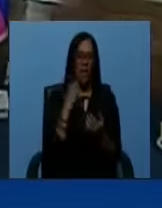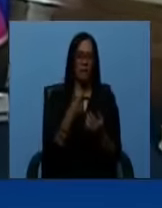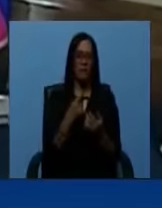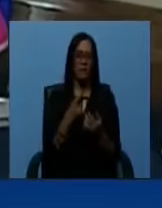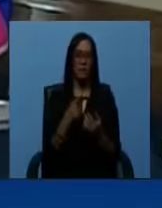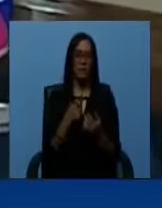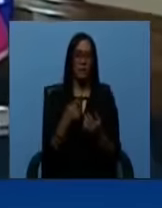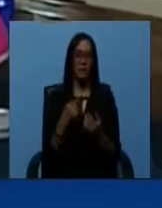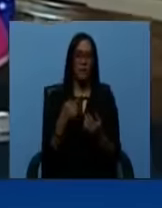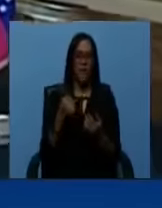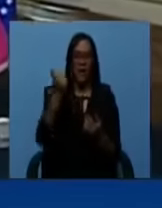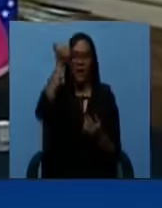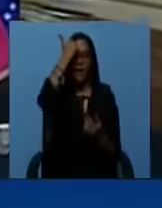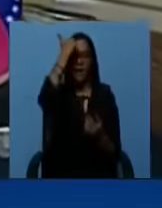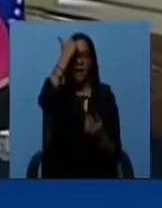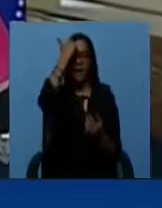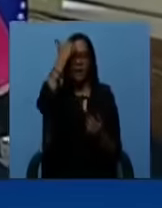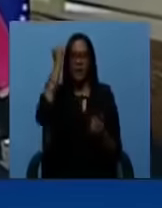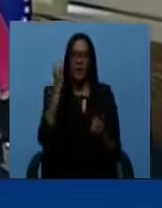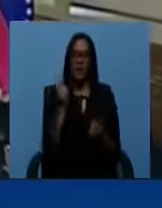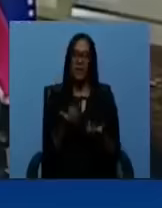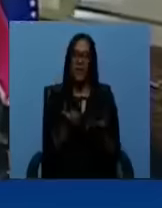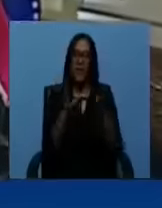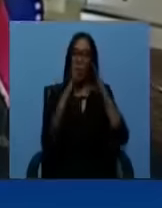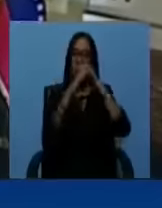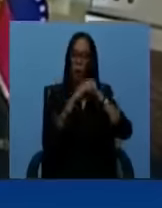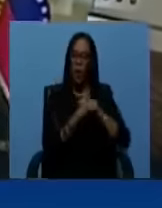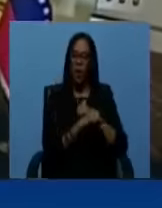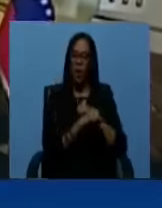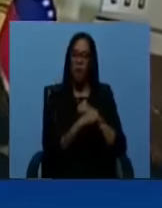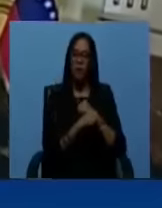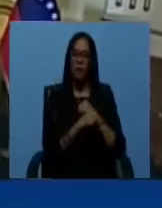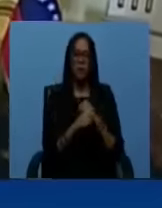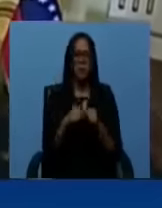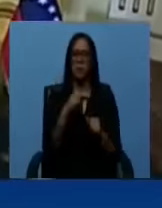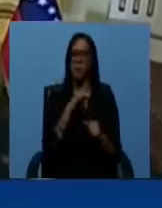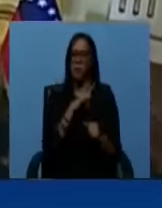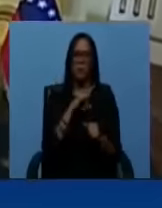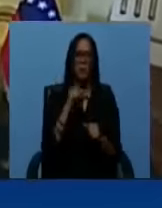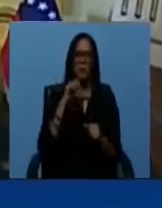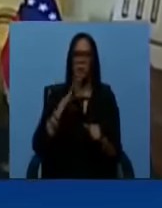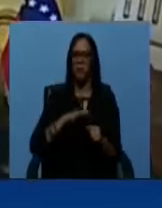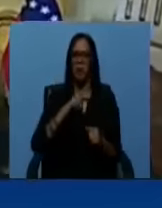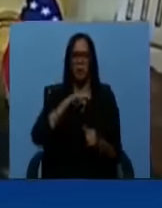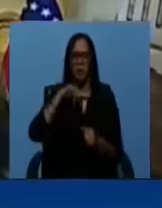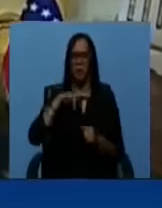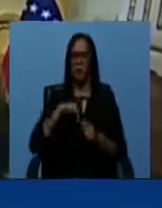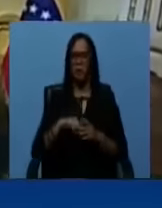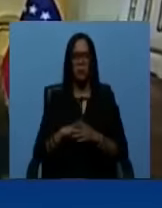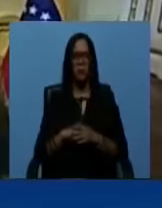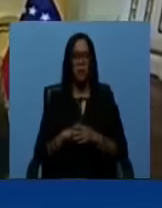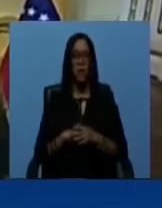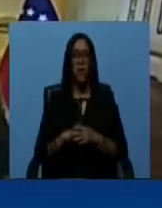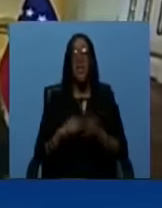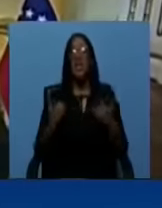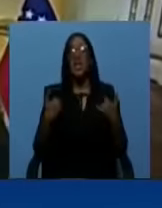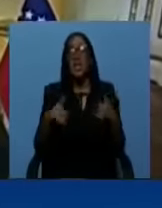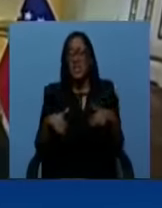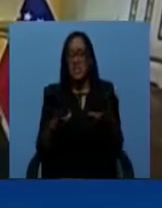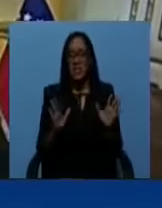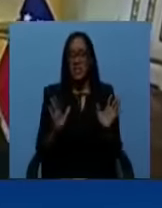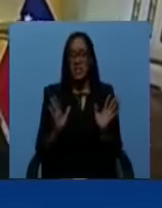a la ignorancia y a la esclavitud de las tinieblas, no existiéramos nosotros. Quizás hubiéramos